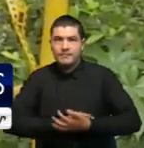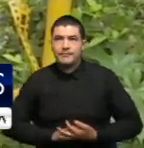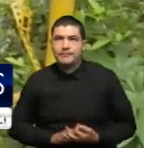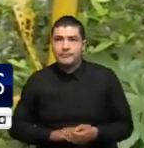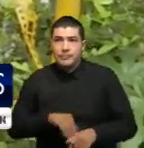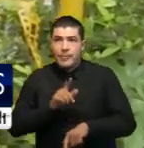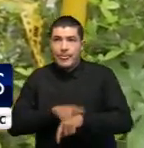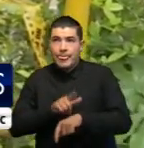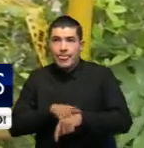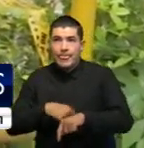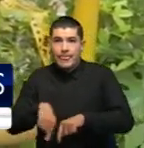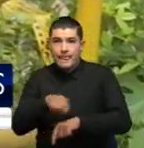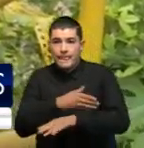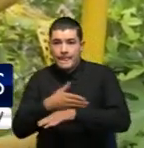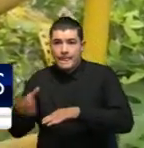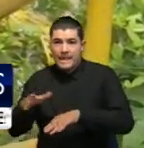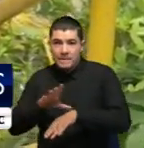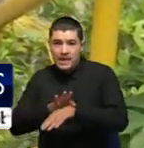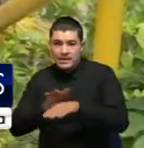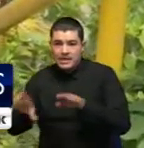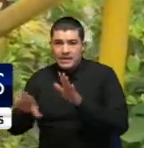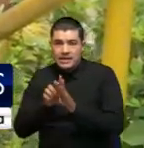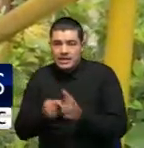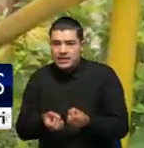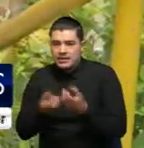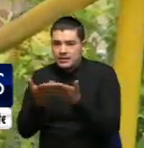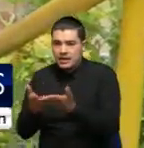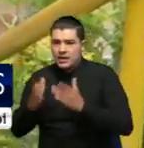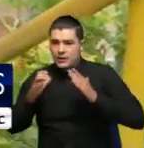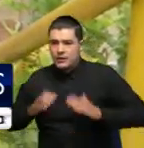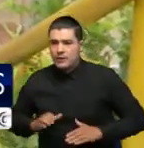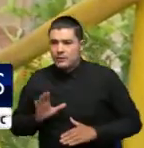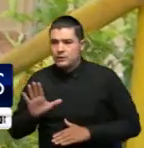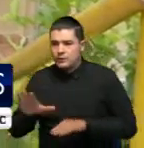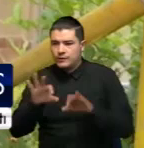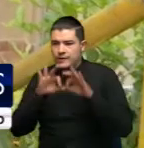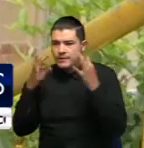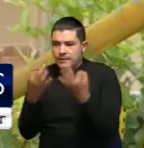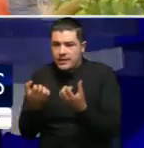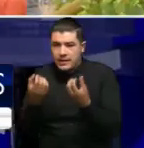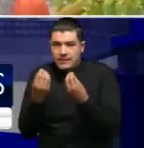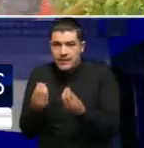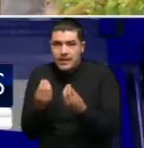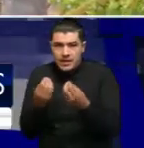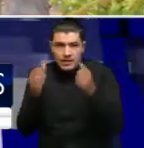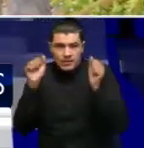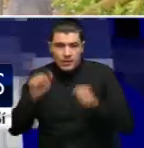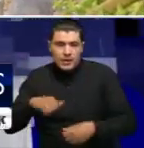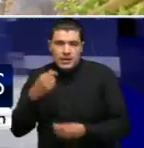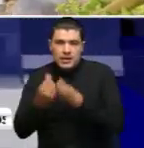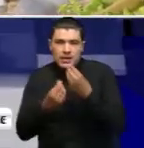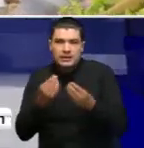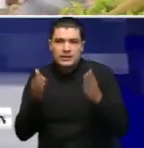En horas de la tarde se espera que Medicina Legal esté entregando el cuerpo a sus familiares para que se pueda llevar a cabo su